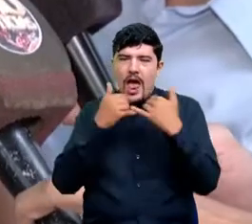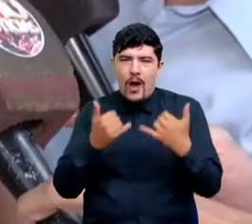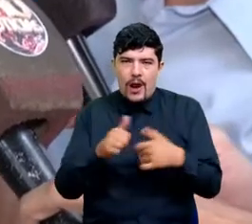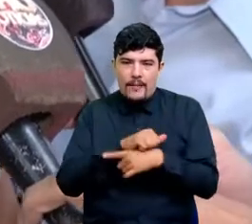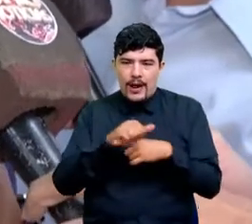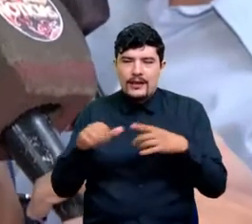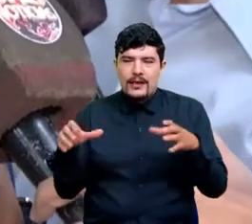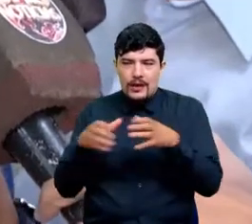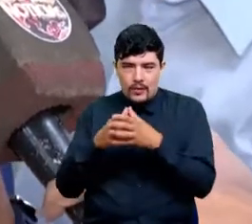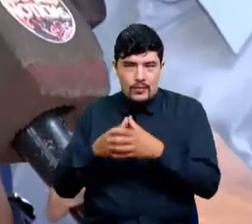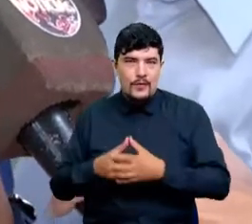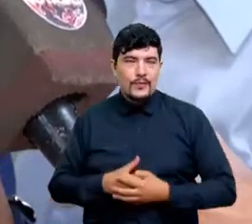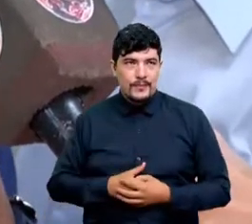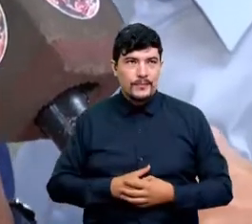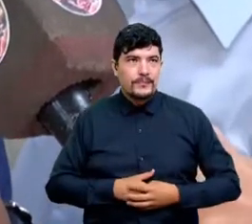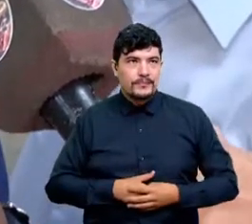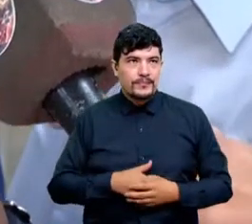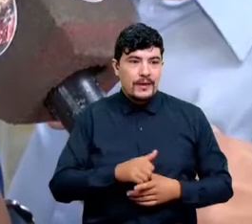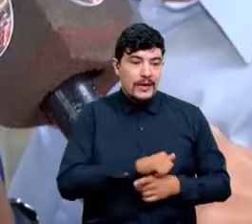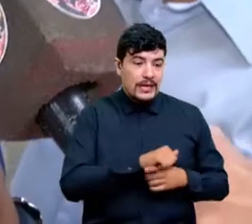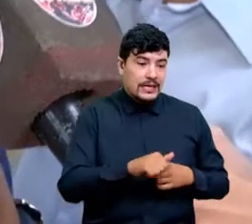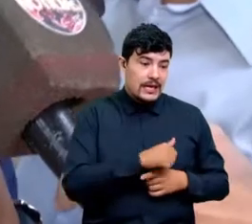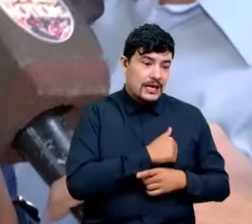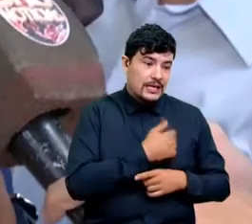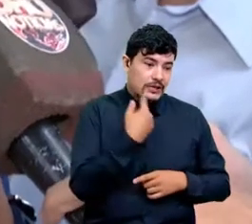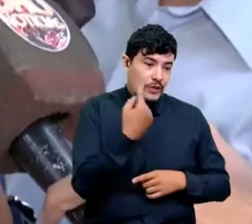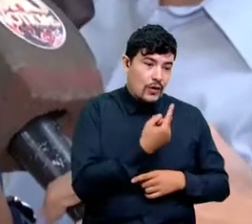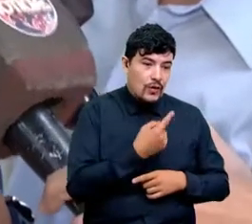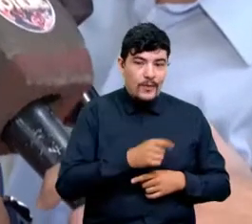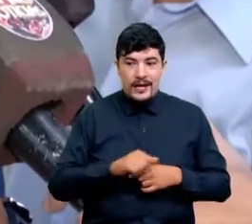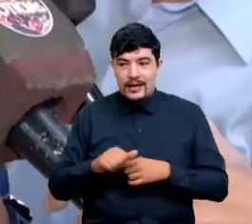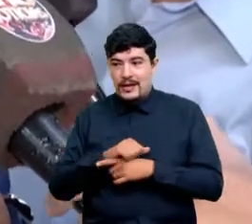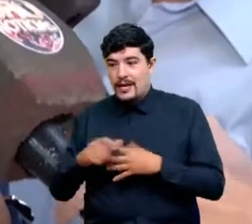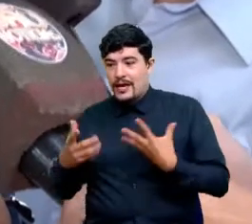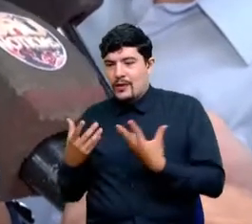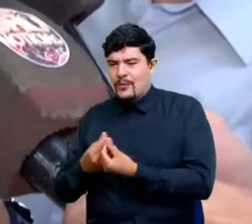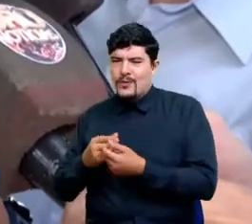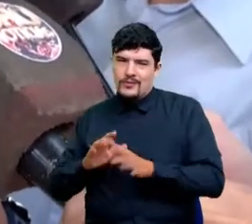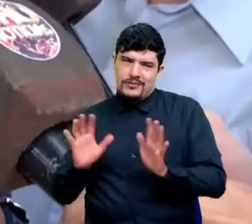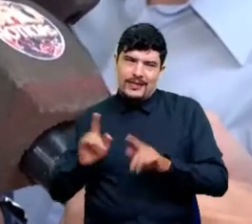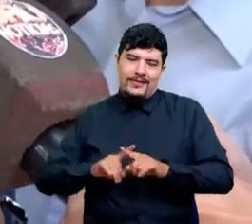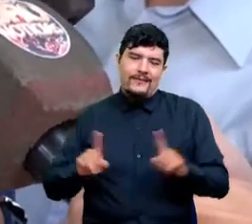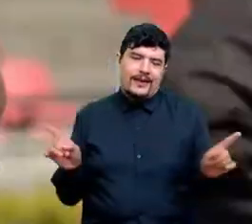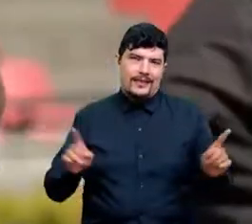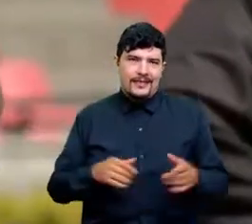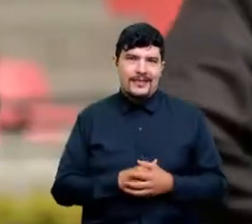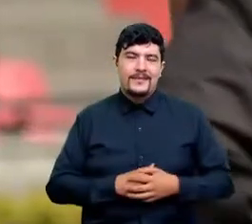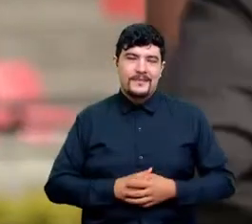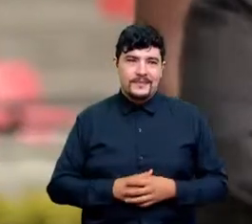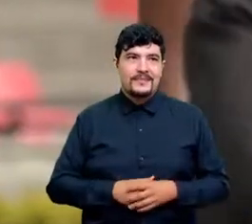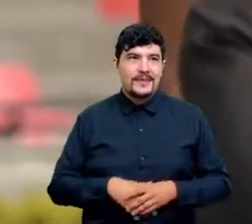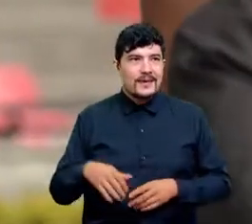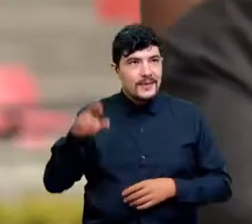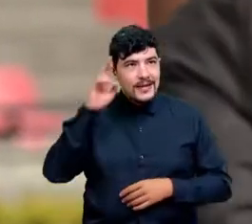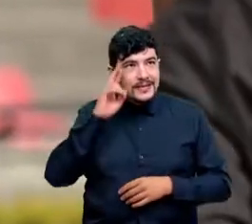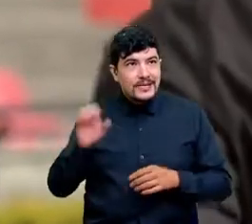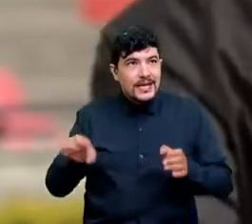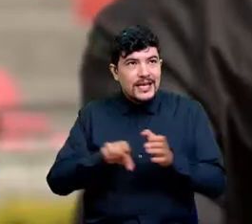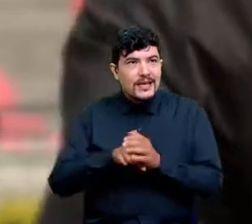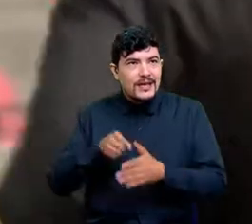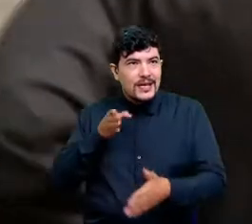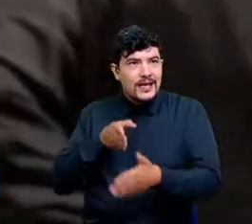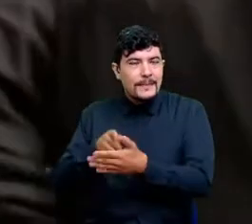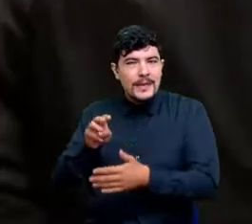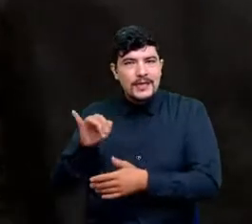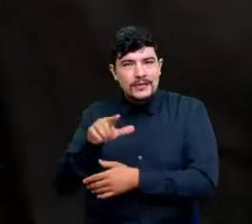con todo el grupo, que no es lo mismo entrenar solo que entrenar con el grupo, es otra dinámica, es otro sprint. Enfrentar a equipos como